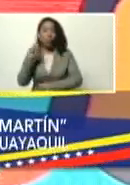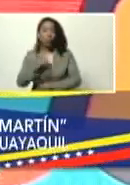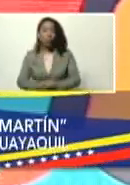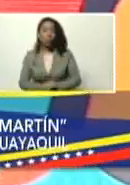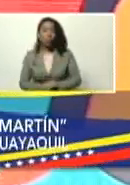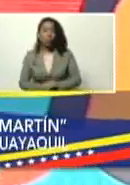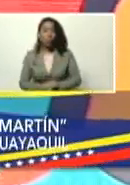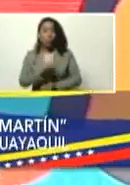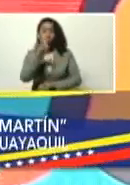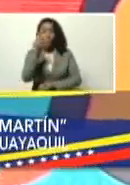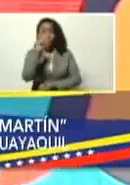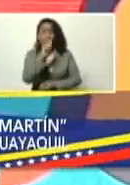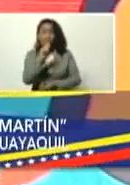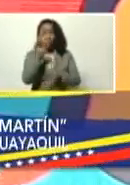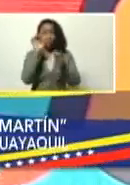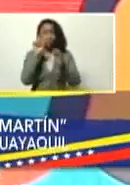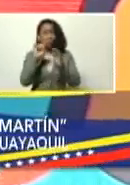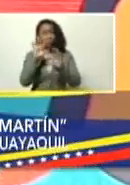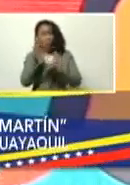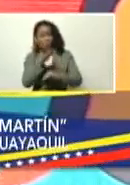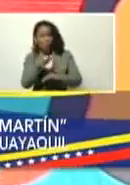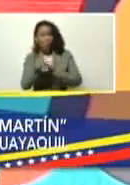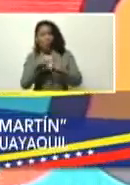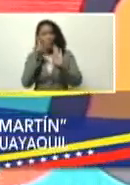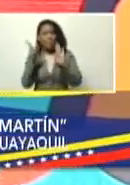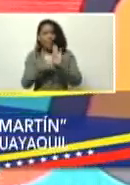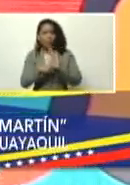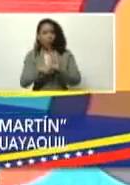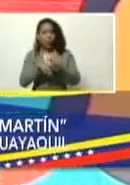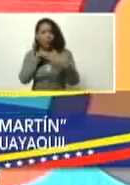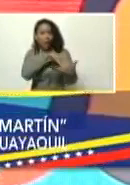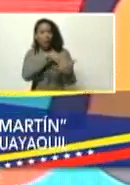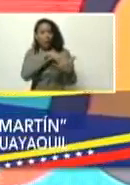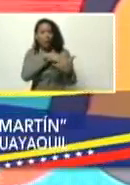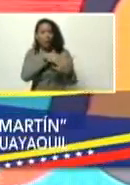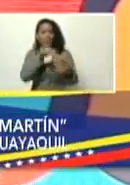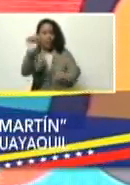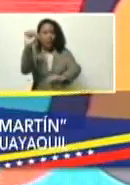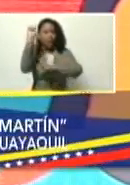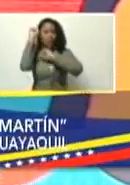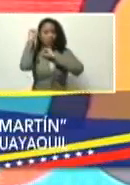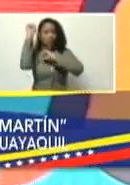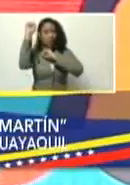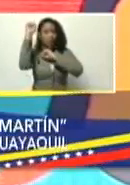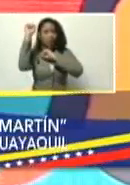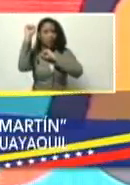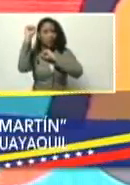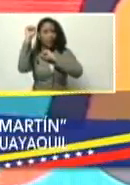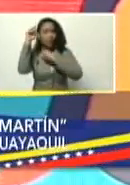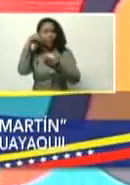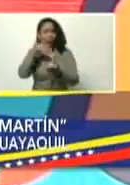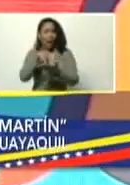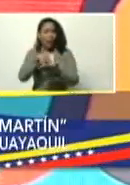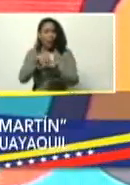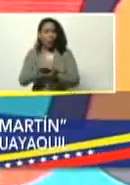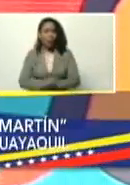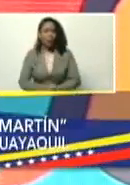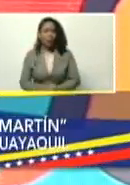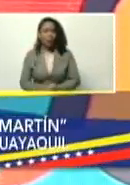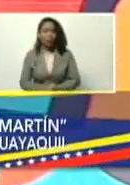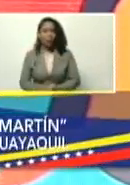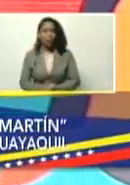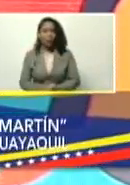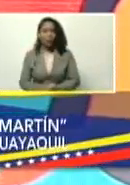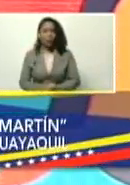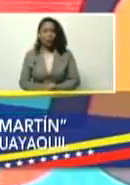de 1821. Casi un mes exacto de la batalla y de la victoria de Carabobo.